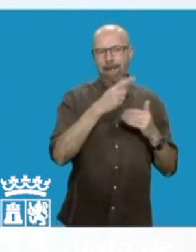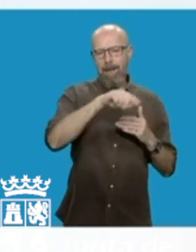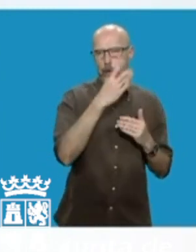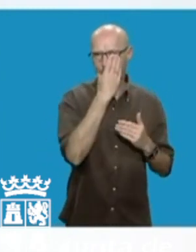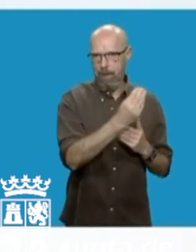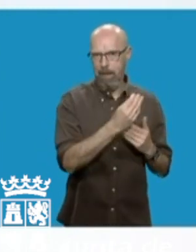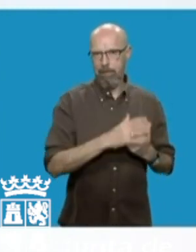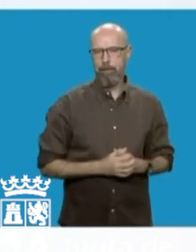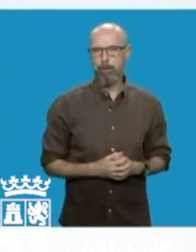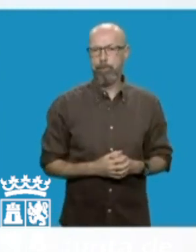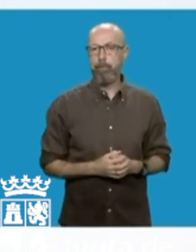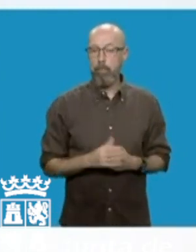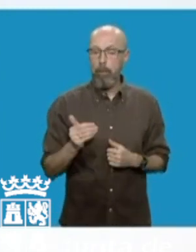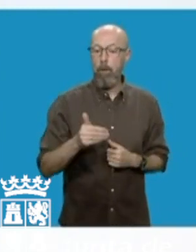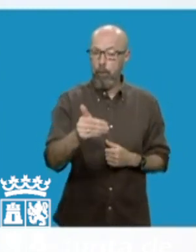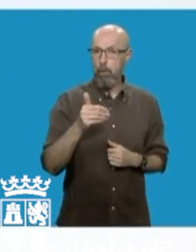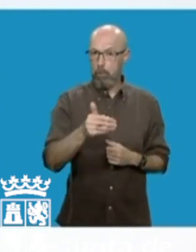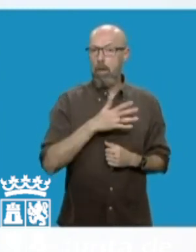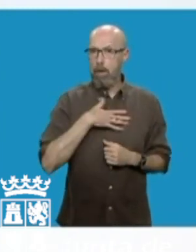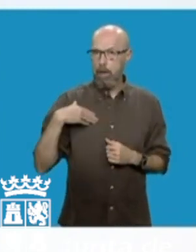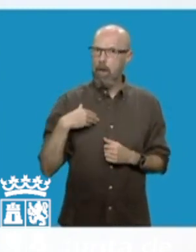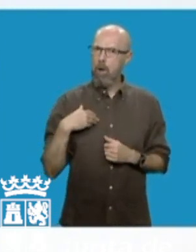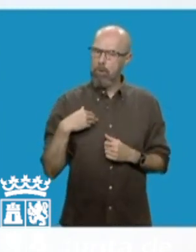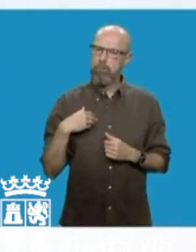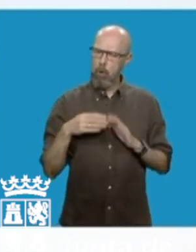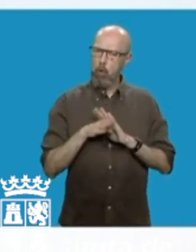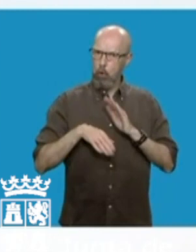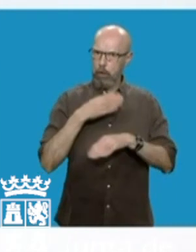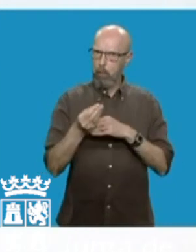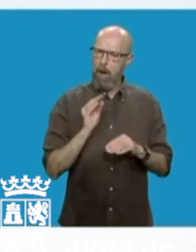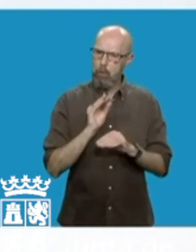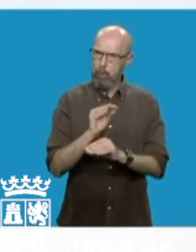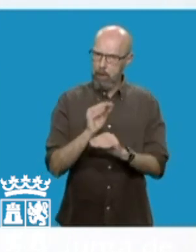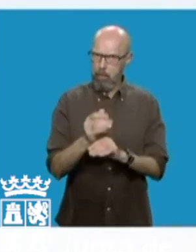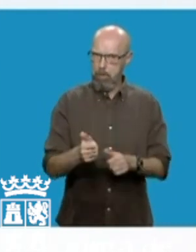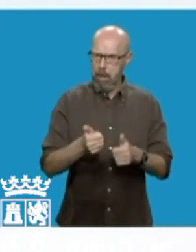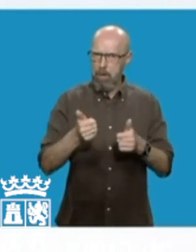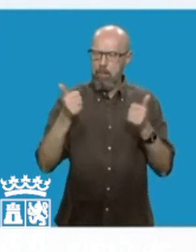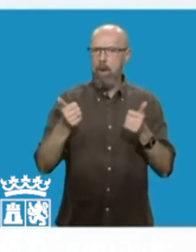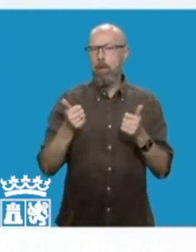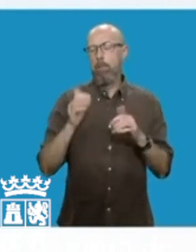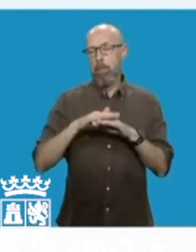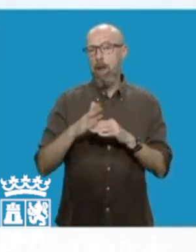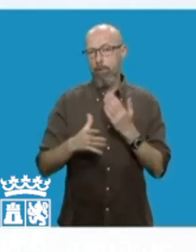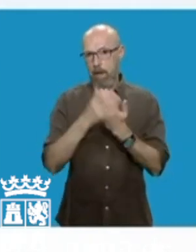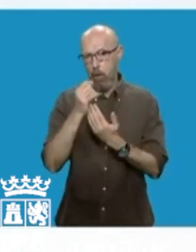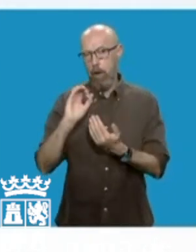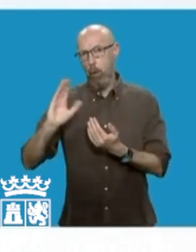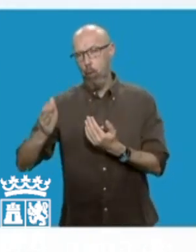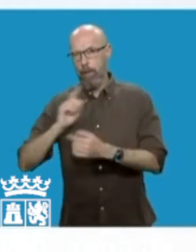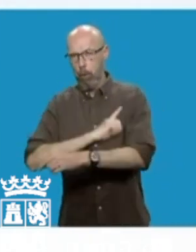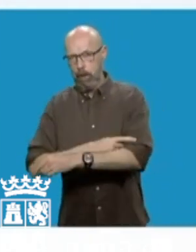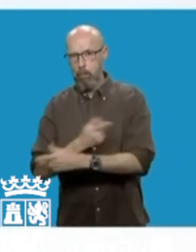En próximas fechas, pretendemos seguir reforzando estas actuaciones con nuevas subvenciones a federaciones y clubes deportivos,